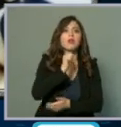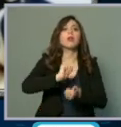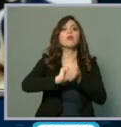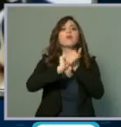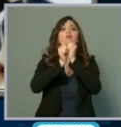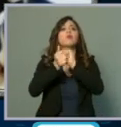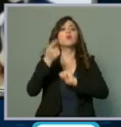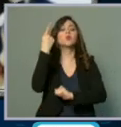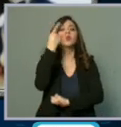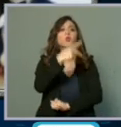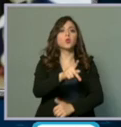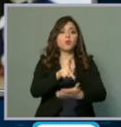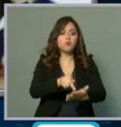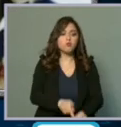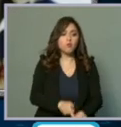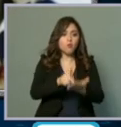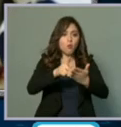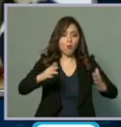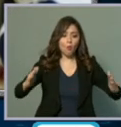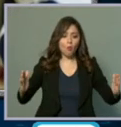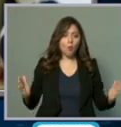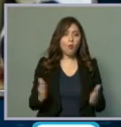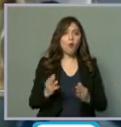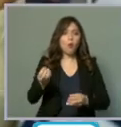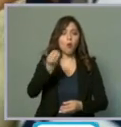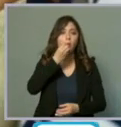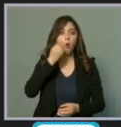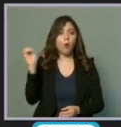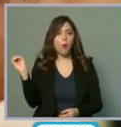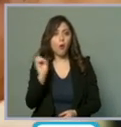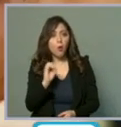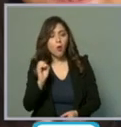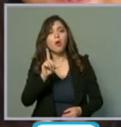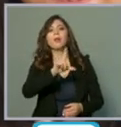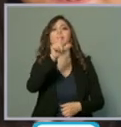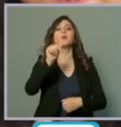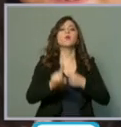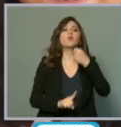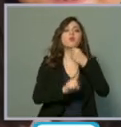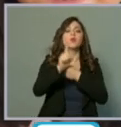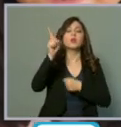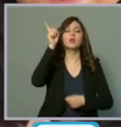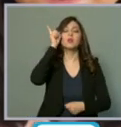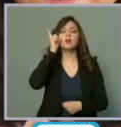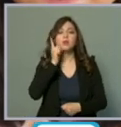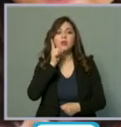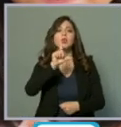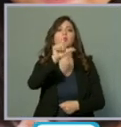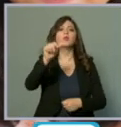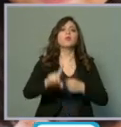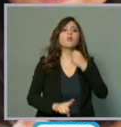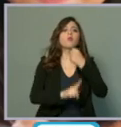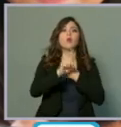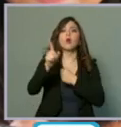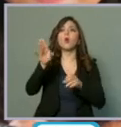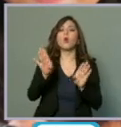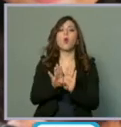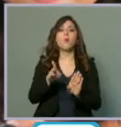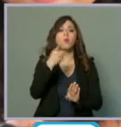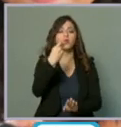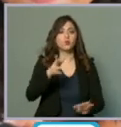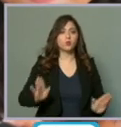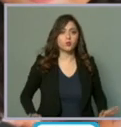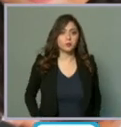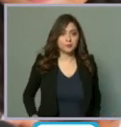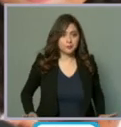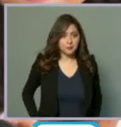muy importante por dejar de comer, vienen alteraciones en el sueño, alteraciones en su conducta. Hay cierto tipo de juegos, hablando